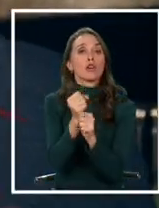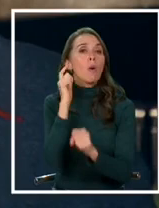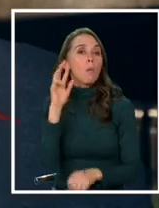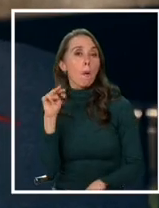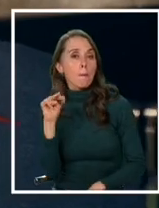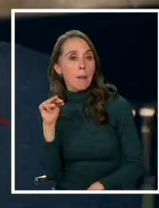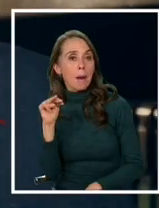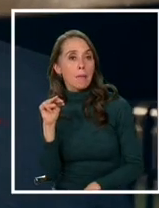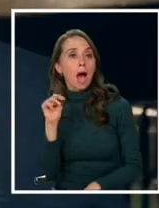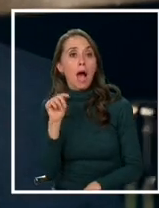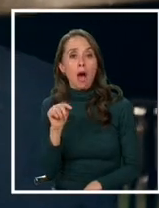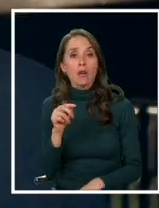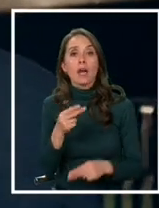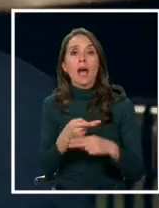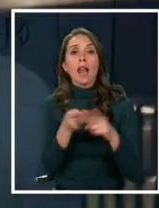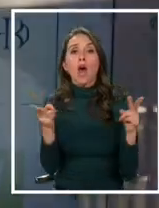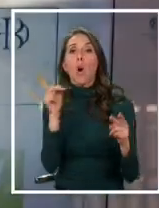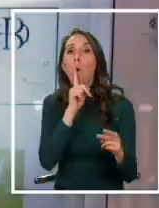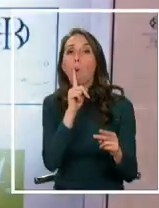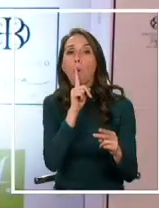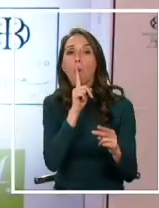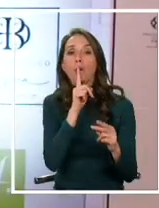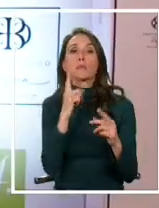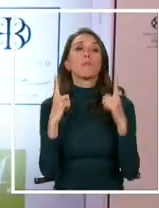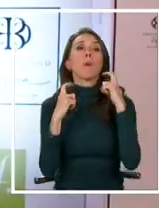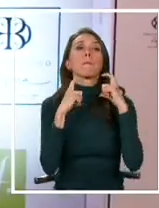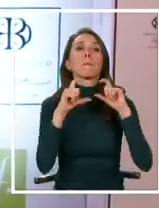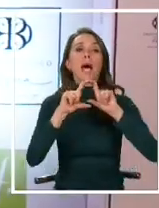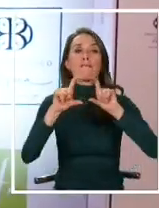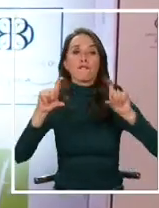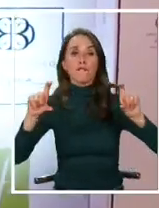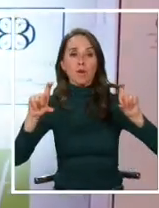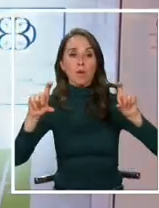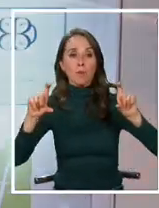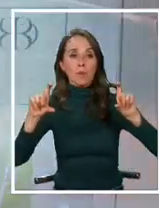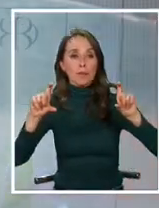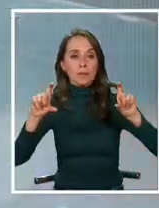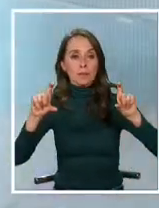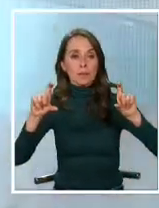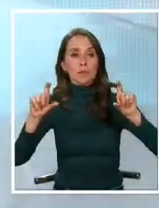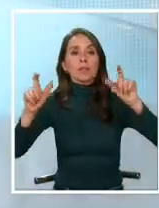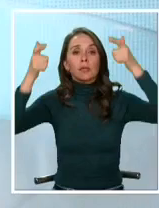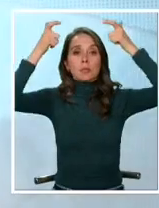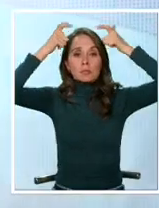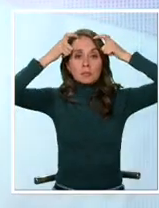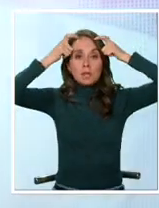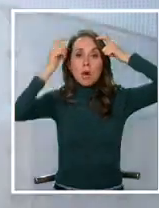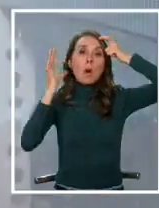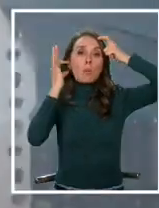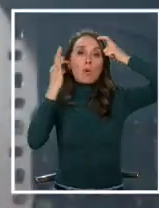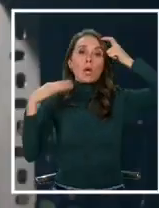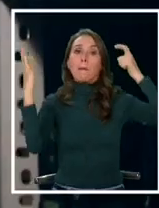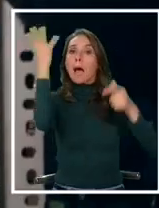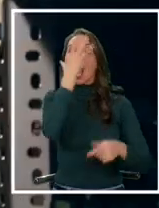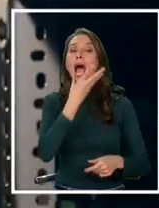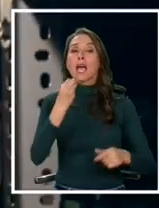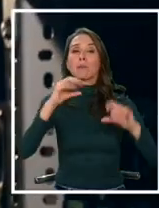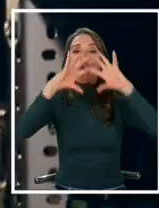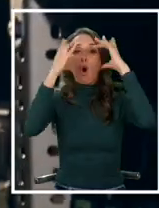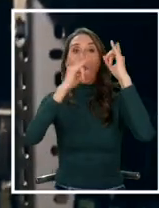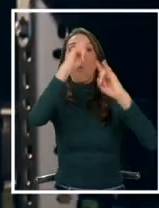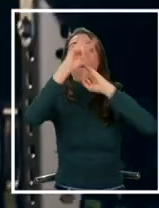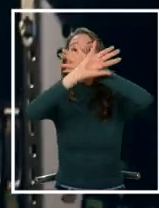mamá acaba de lanzar una última línea de perfumes desde que se calzó la corona de la mujer más hermosa del